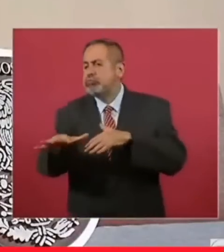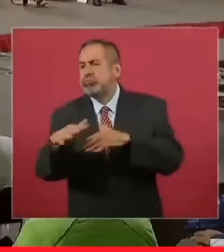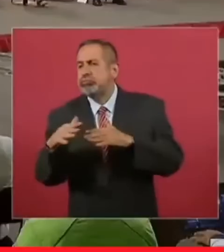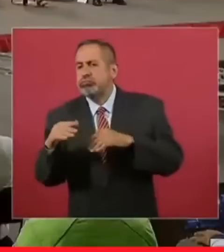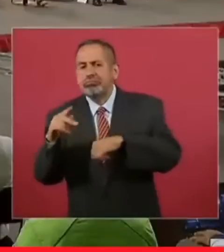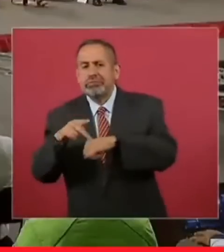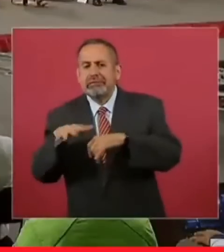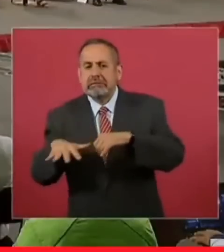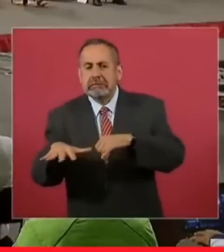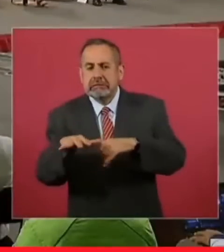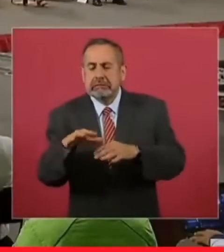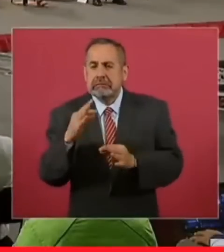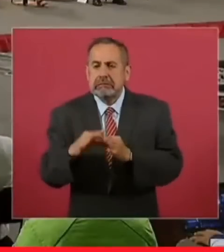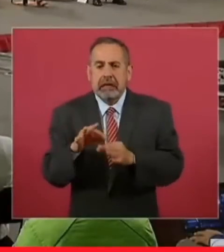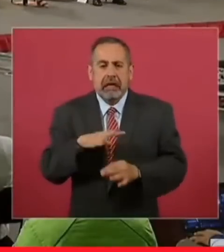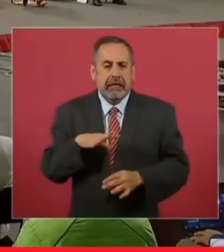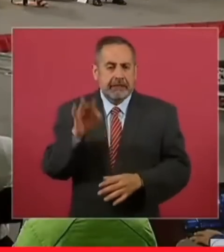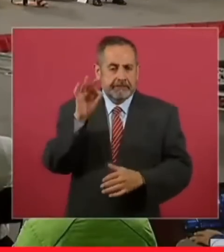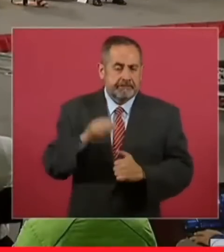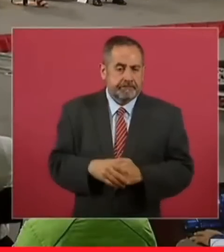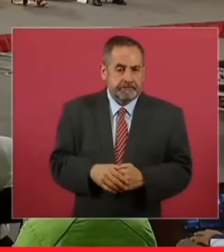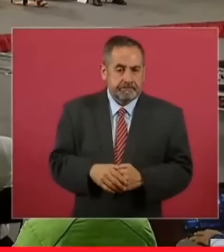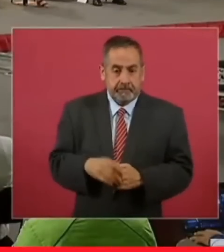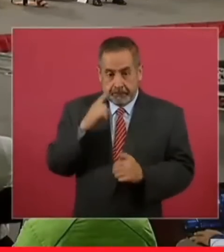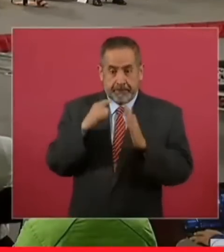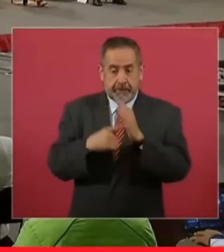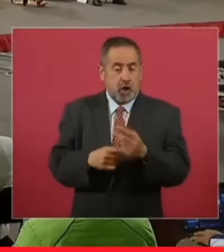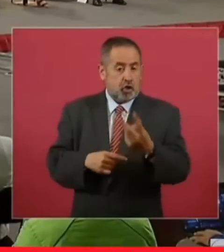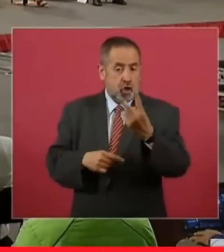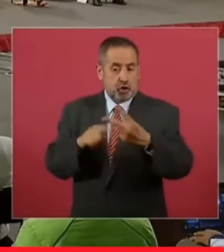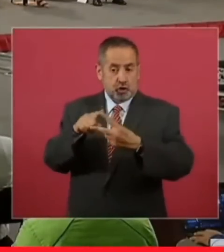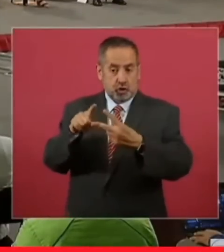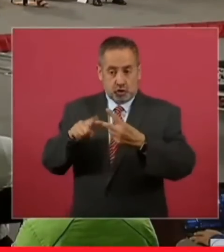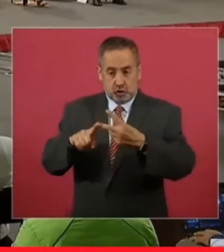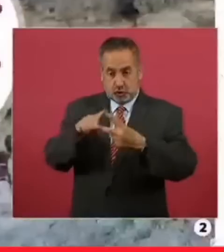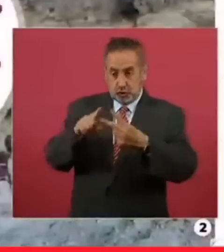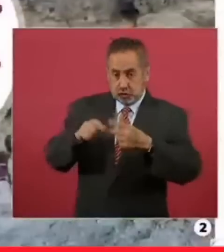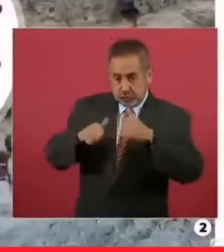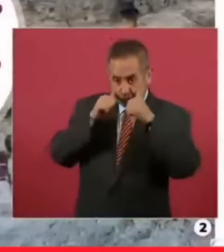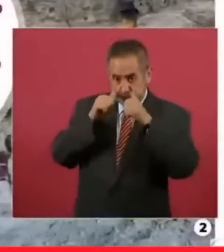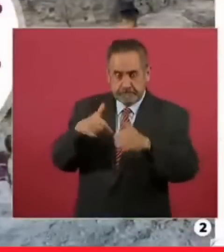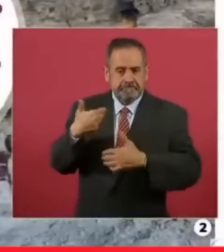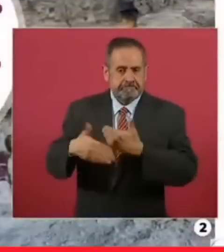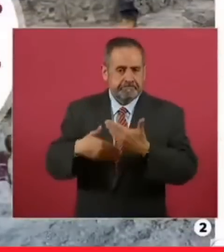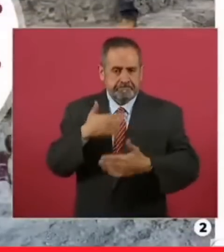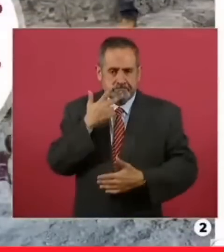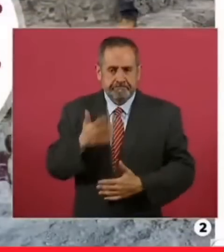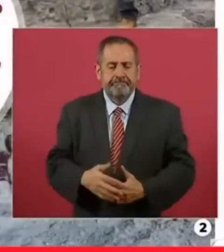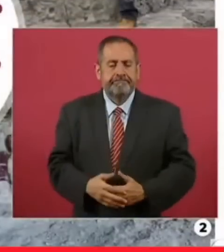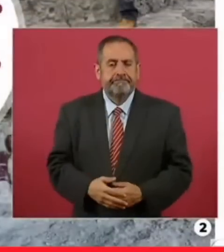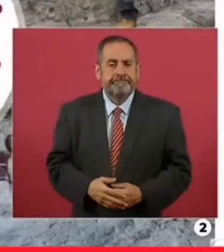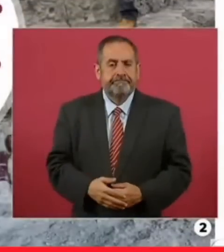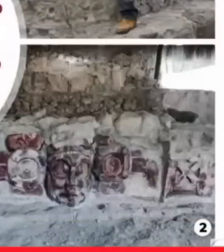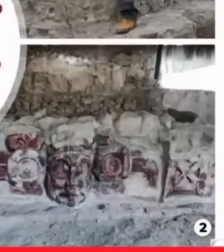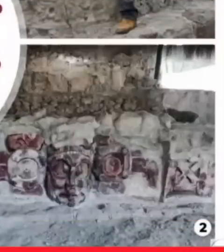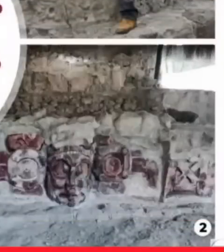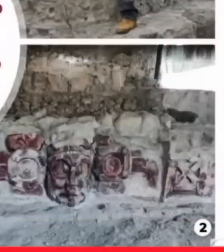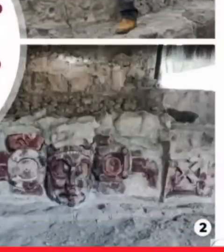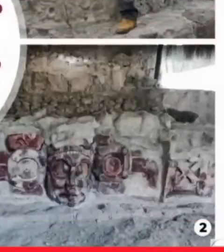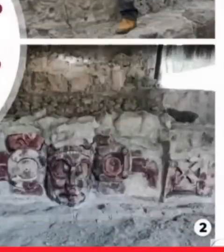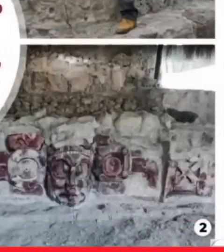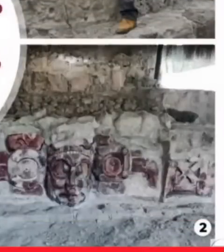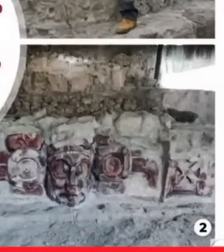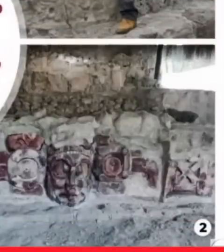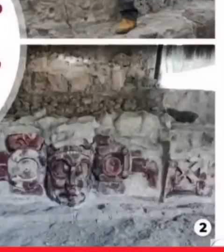Pasamos a las dos zonas arqueológicas que serán atendidas con el programa de mejoramiento de zonas arqueológicas